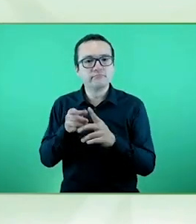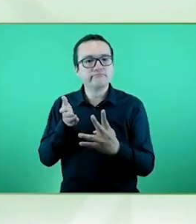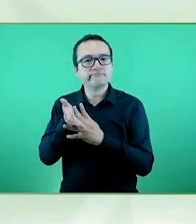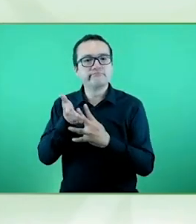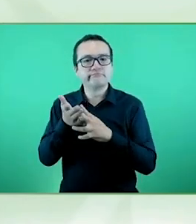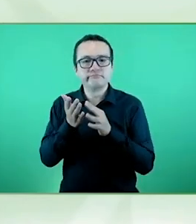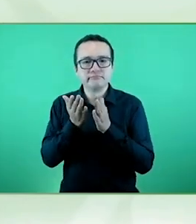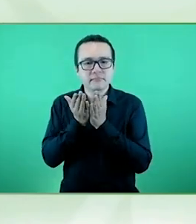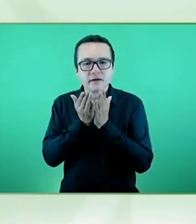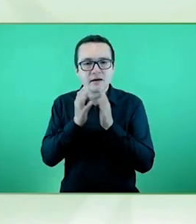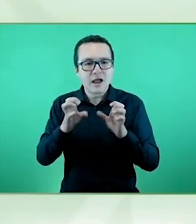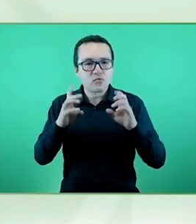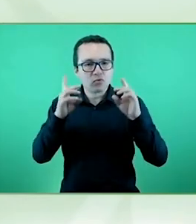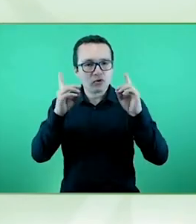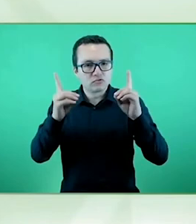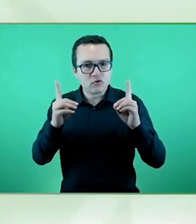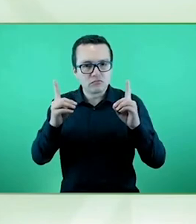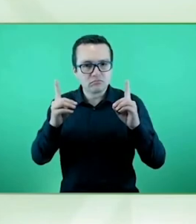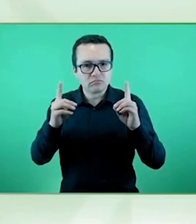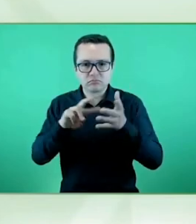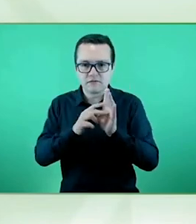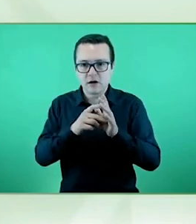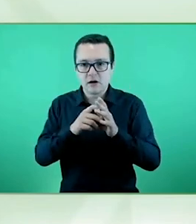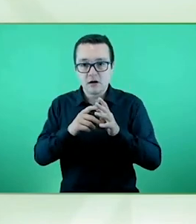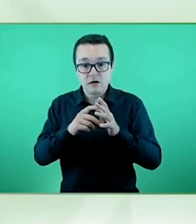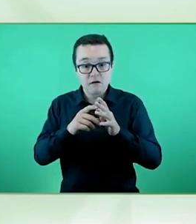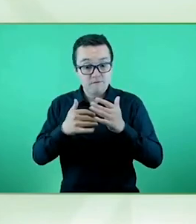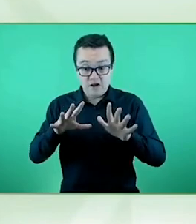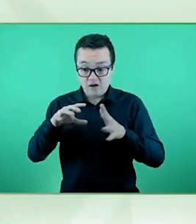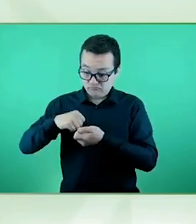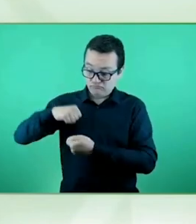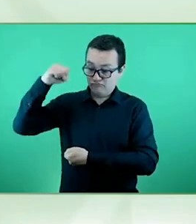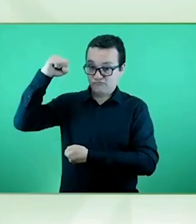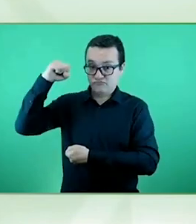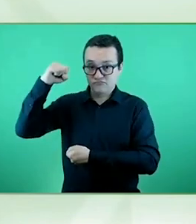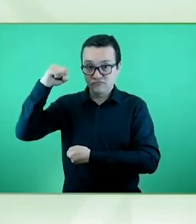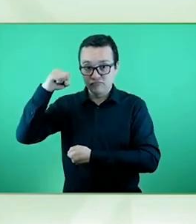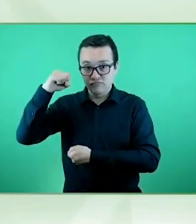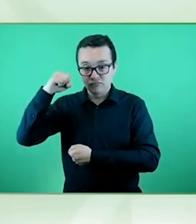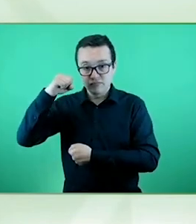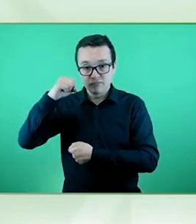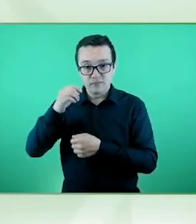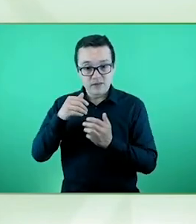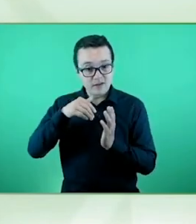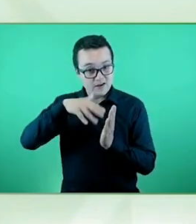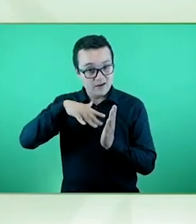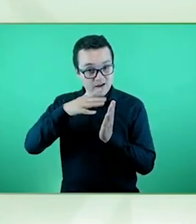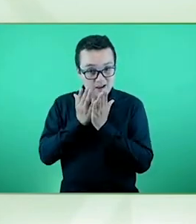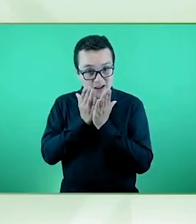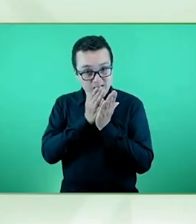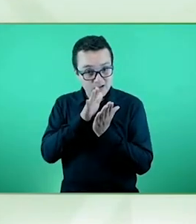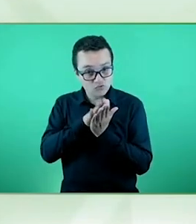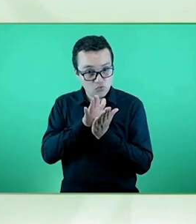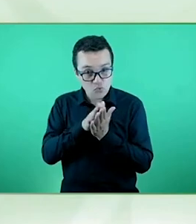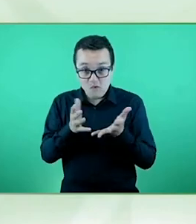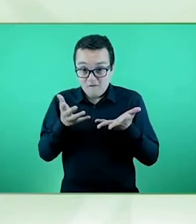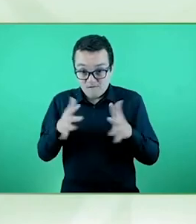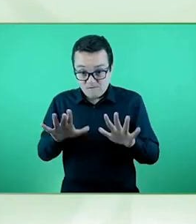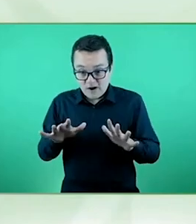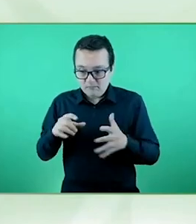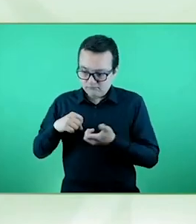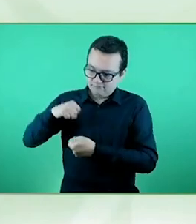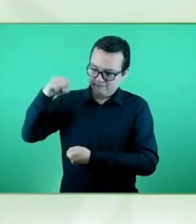de salir de la escuela. Y en este contexto nos encontrábamos con escasas